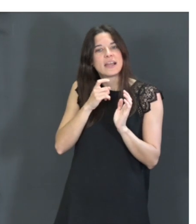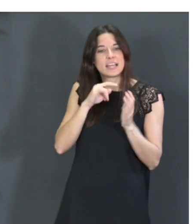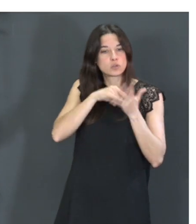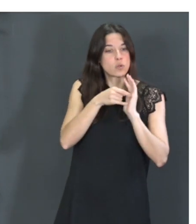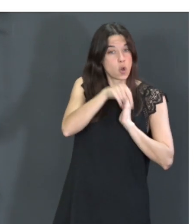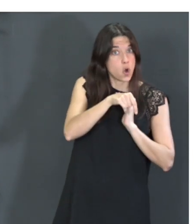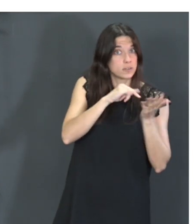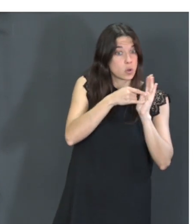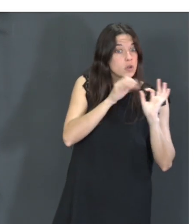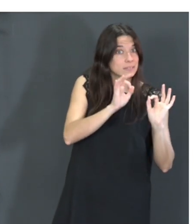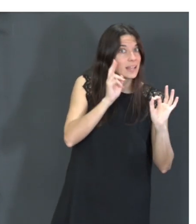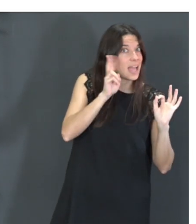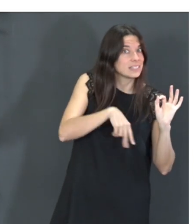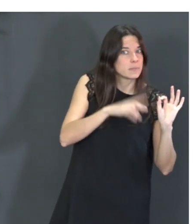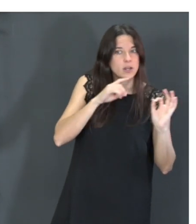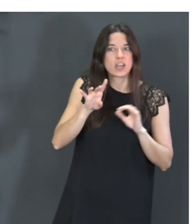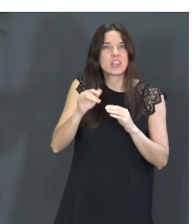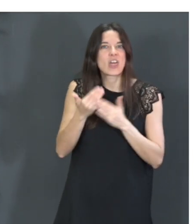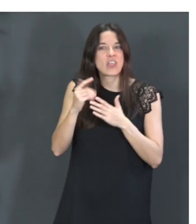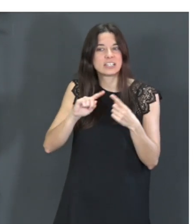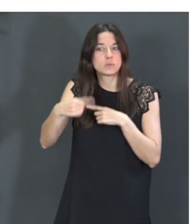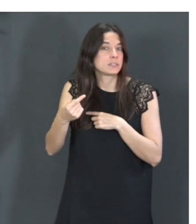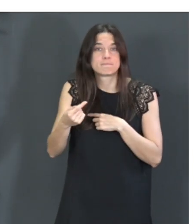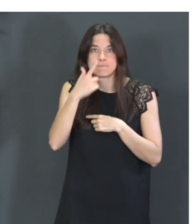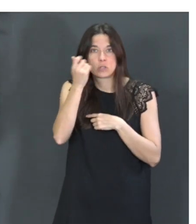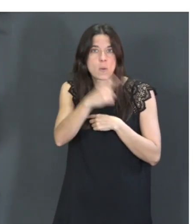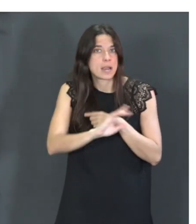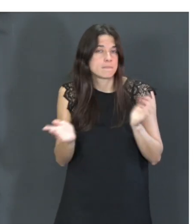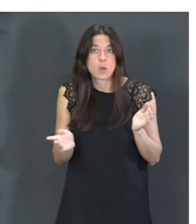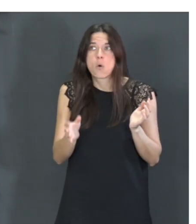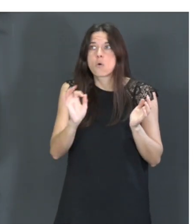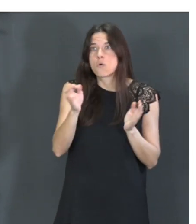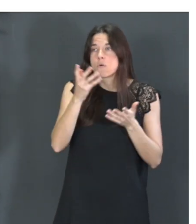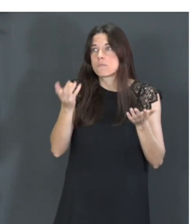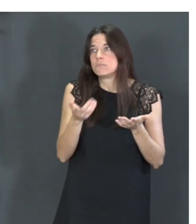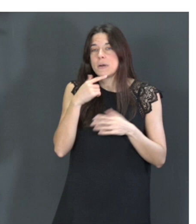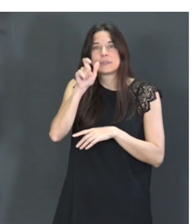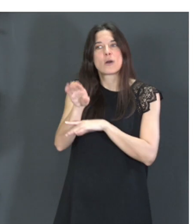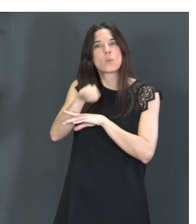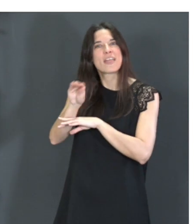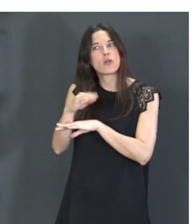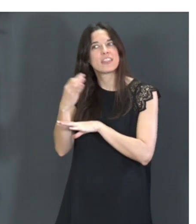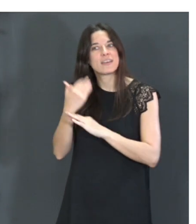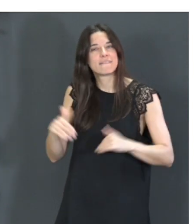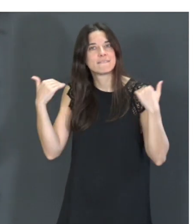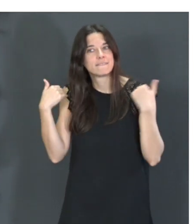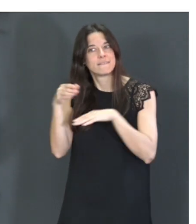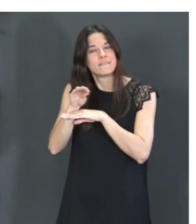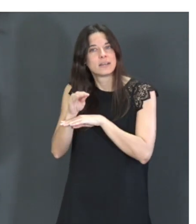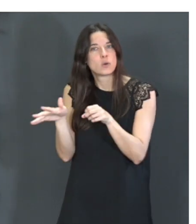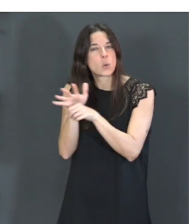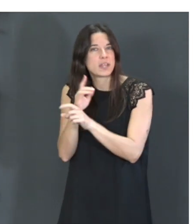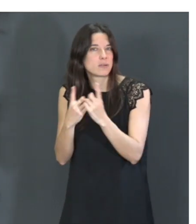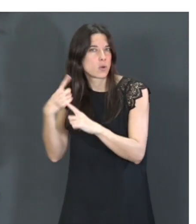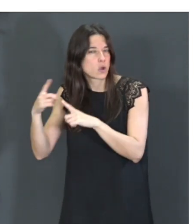funciona dentro de 15 días ya no es funcional, o ya es el cuidador el que tiene que encargarse de algunas cosas.